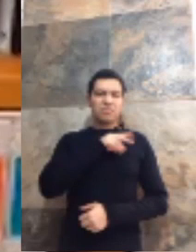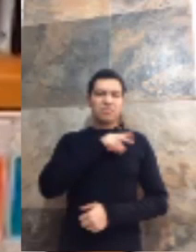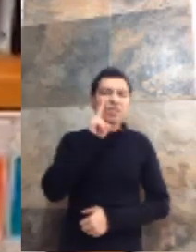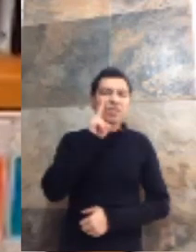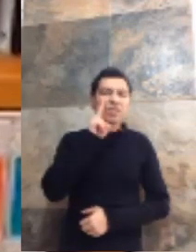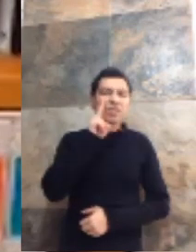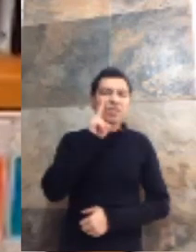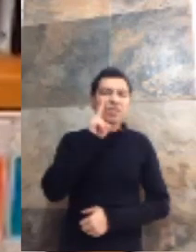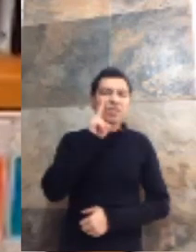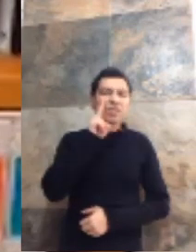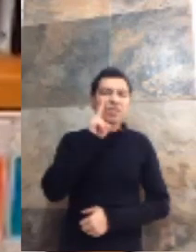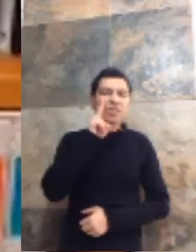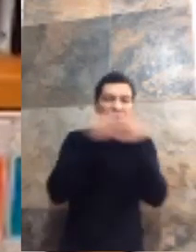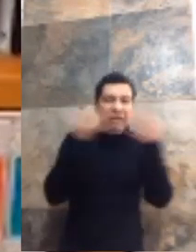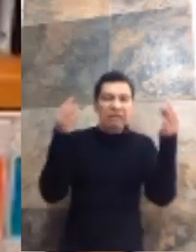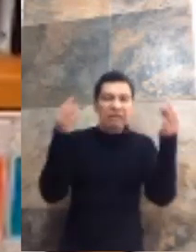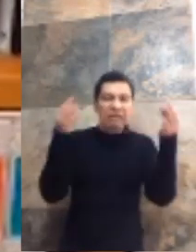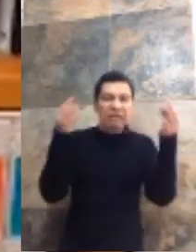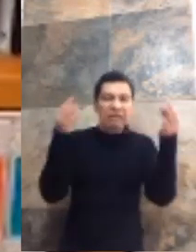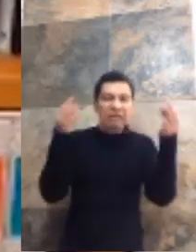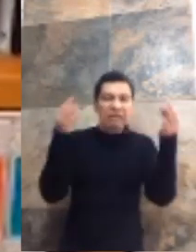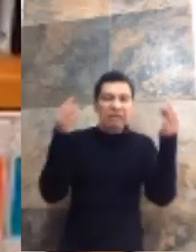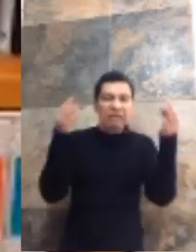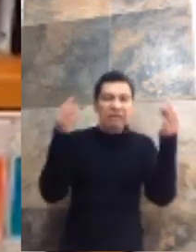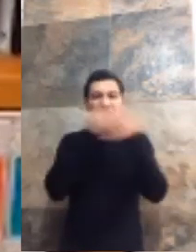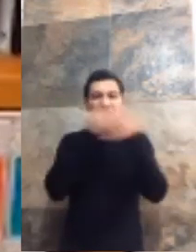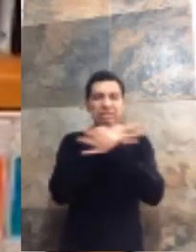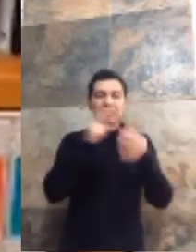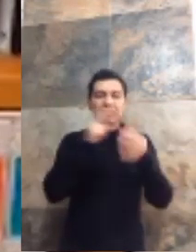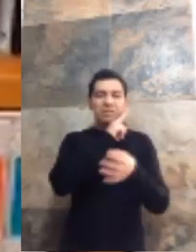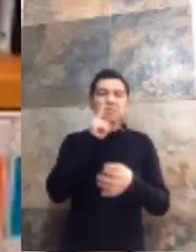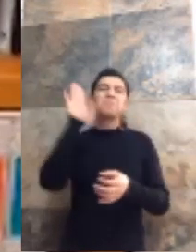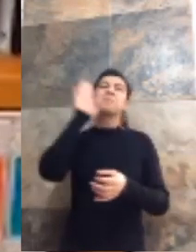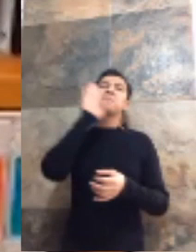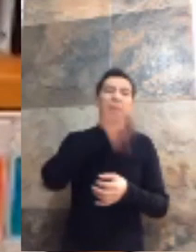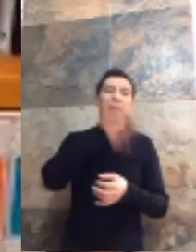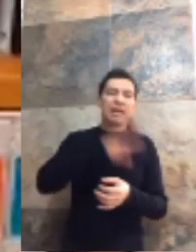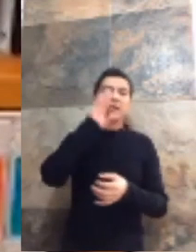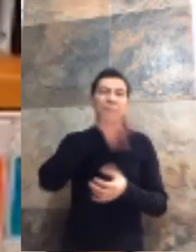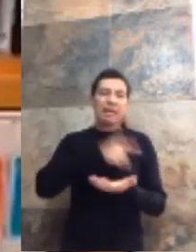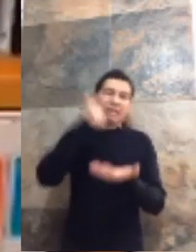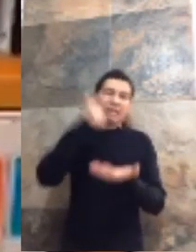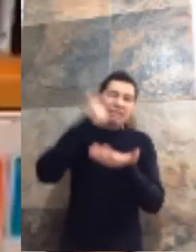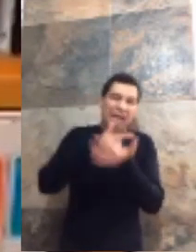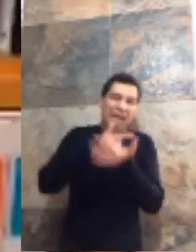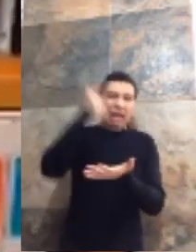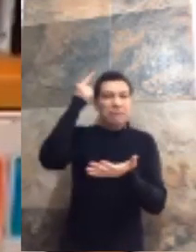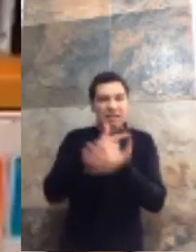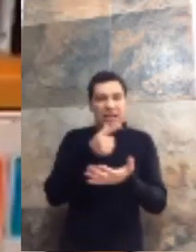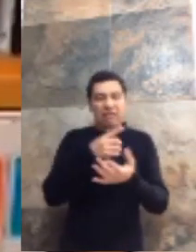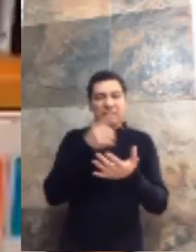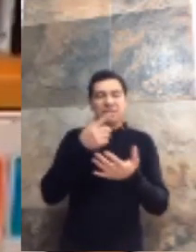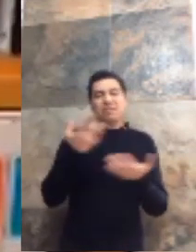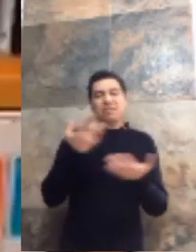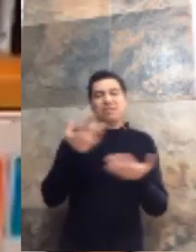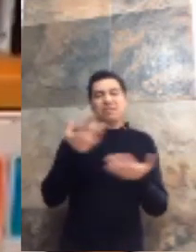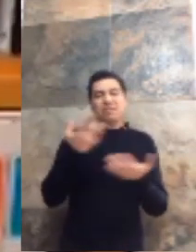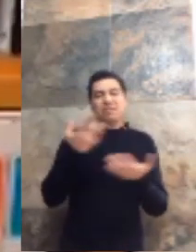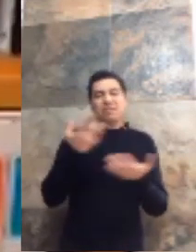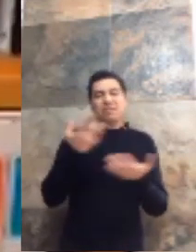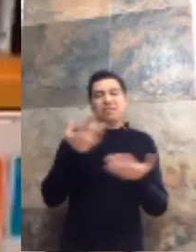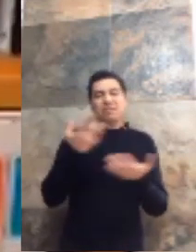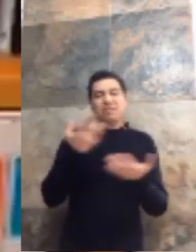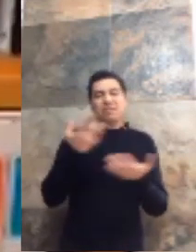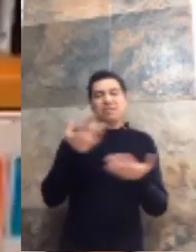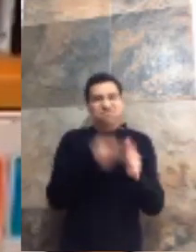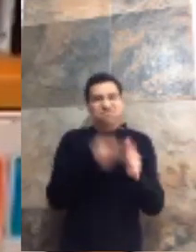Esto significa que, aunque sea la misma noticia que escuché en el noticiero de la mañana, si la vuelvo a escuchar 4 o 5 veces